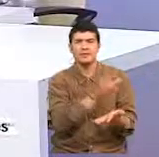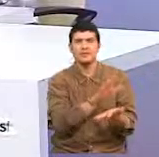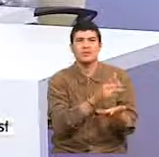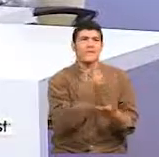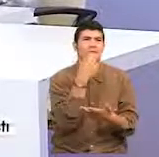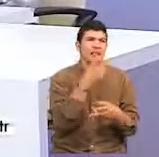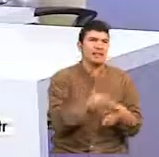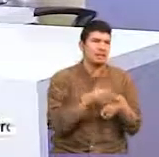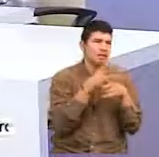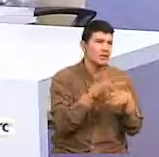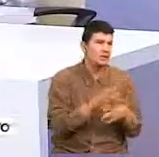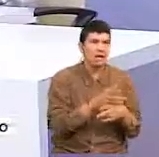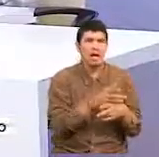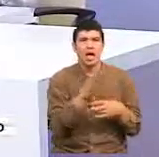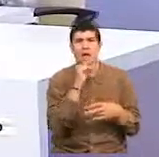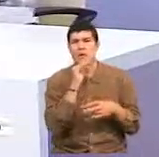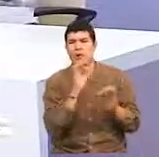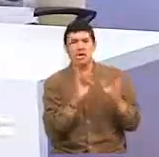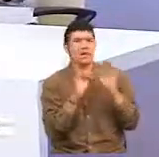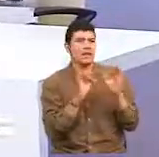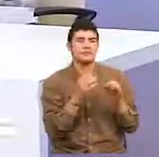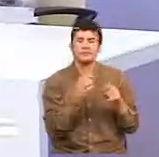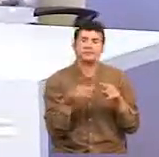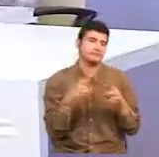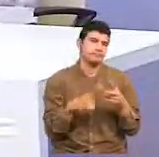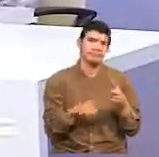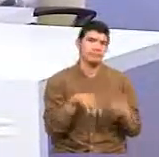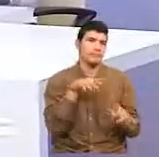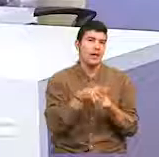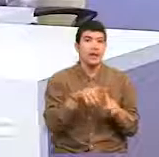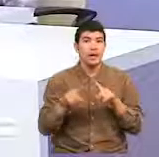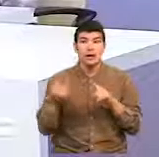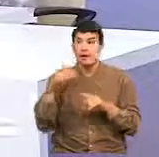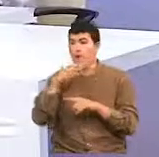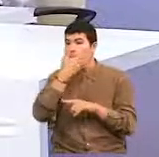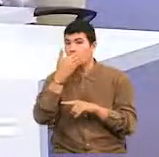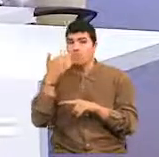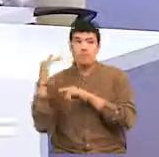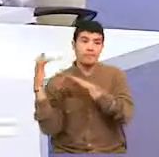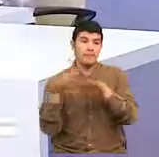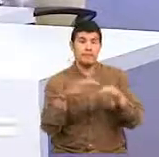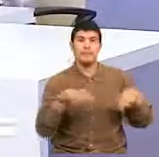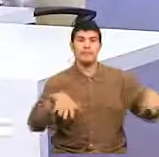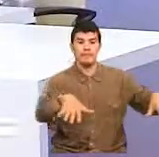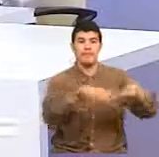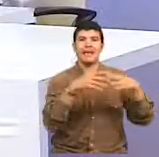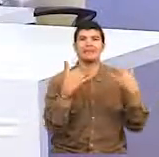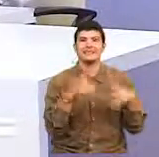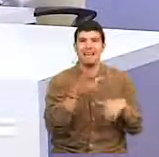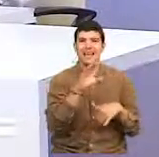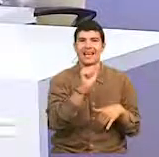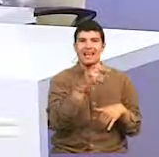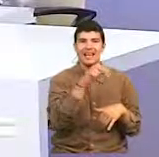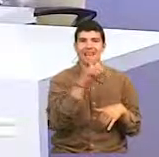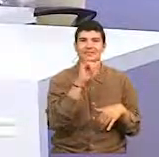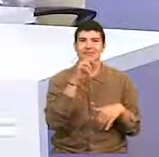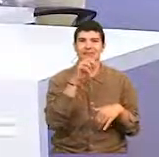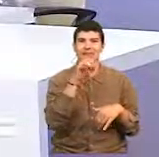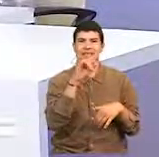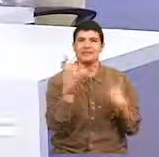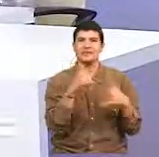falta seguridad, que porque no había las garantías, que, en fin, lo cierto es que ya la FARC está en la zona, ya se llegó a un final